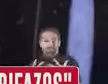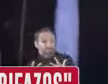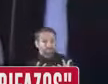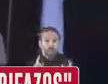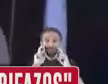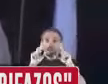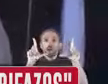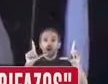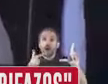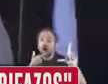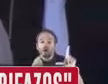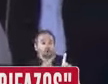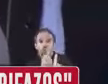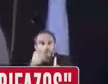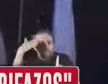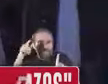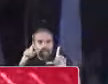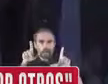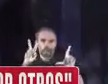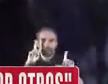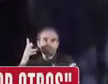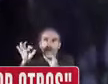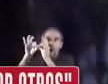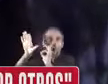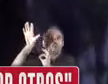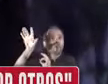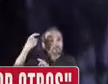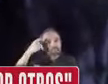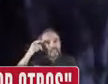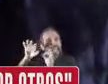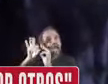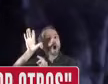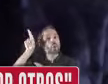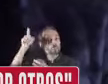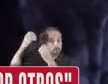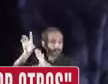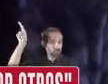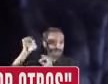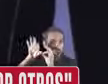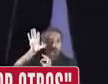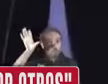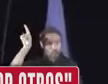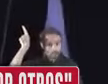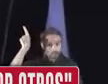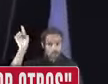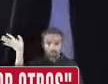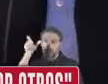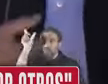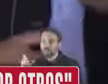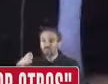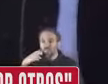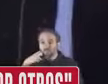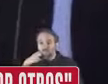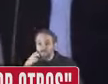televisor europa europa en europa los ancianos y las ancianas